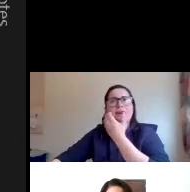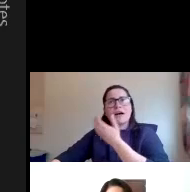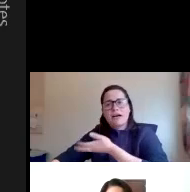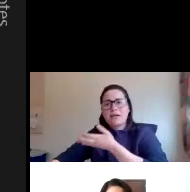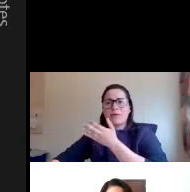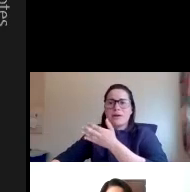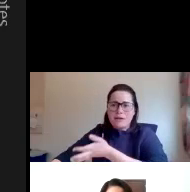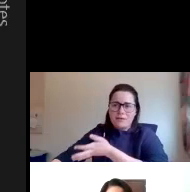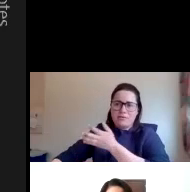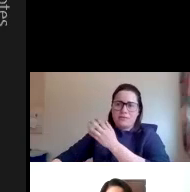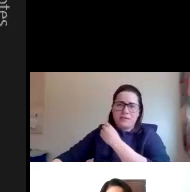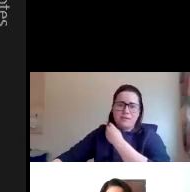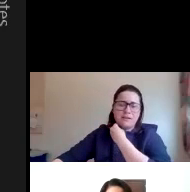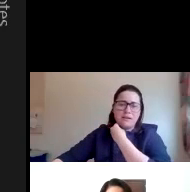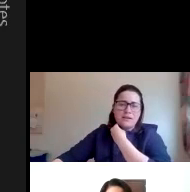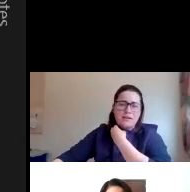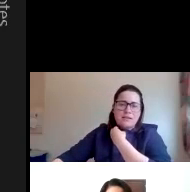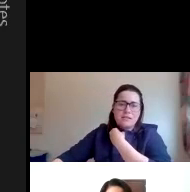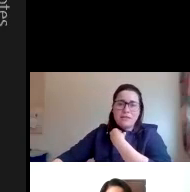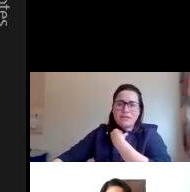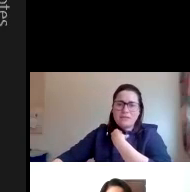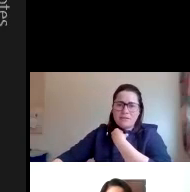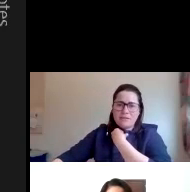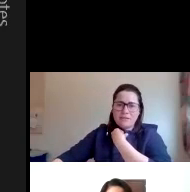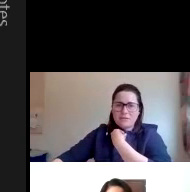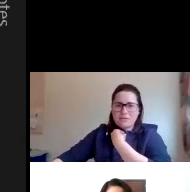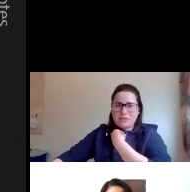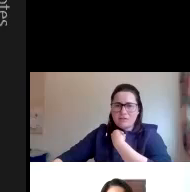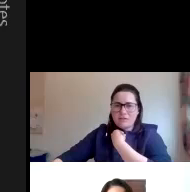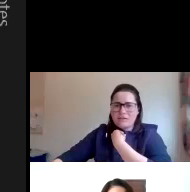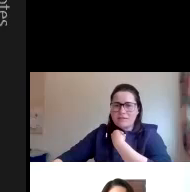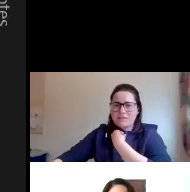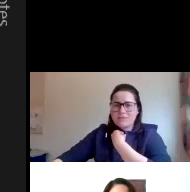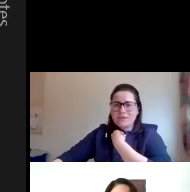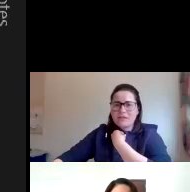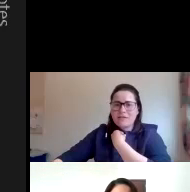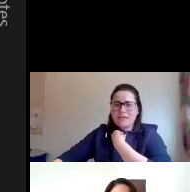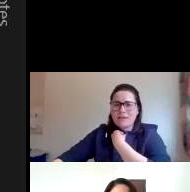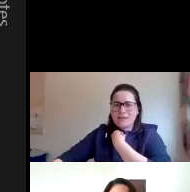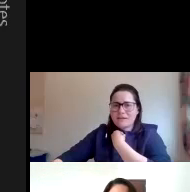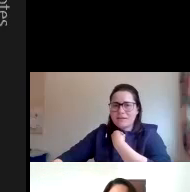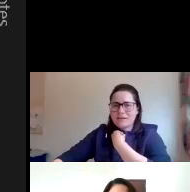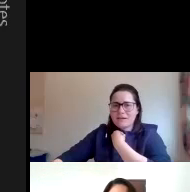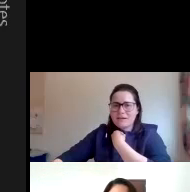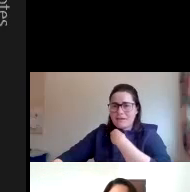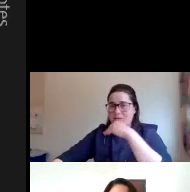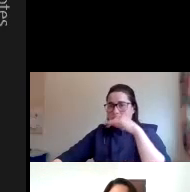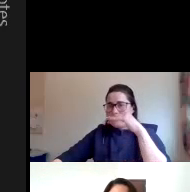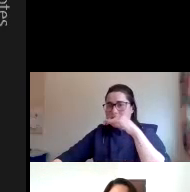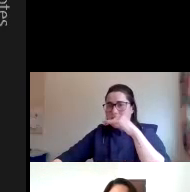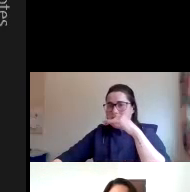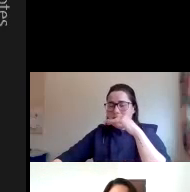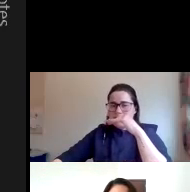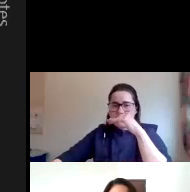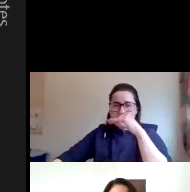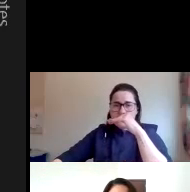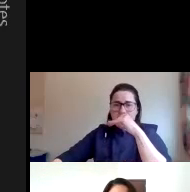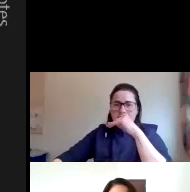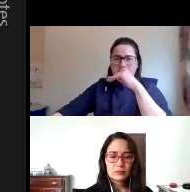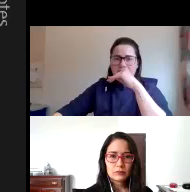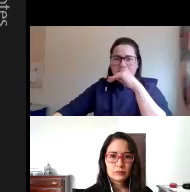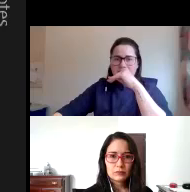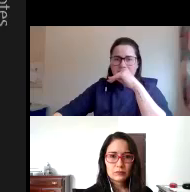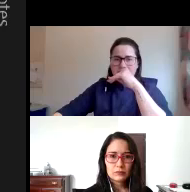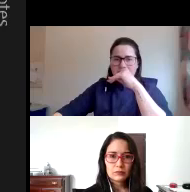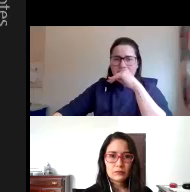cuenca agrícola y bosque. Si ven la transparencia, esto significa que aquí estamos a nivel de la superficie del agua,